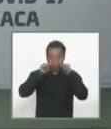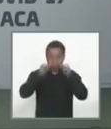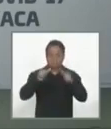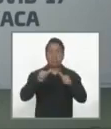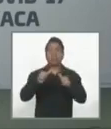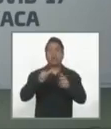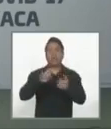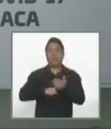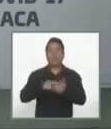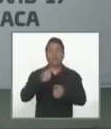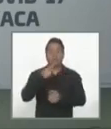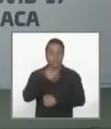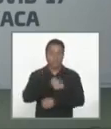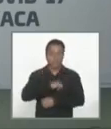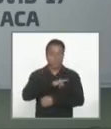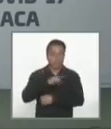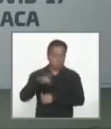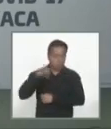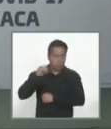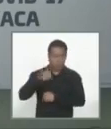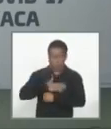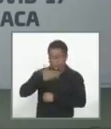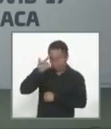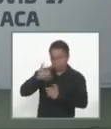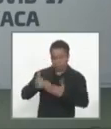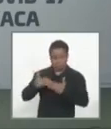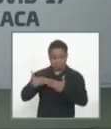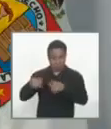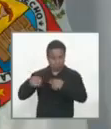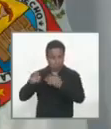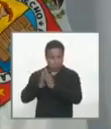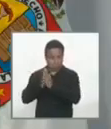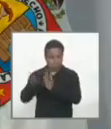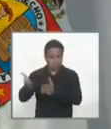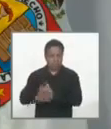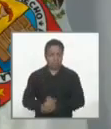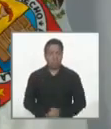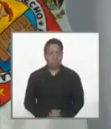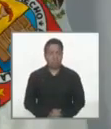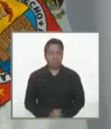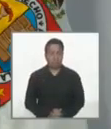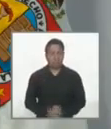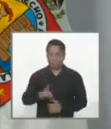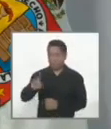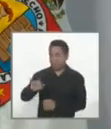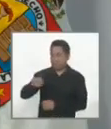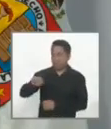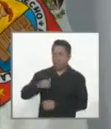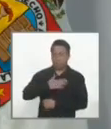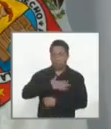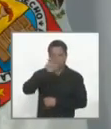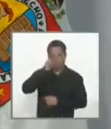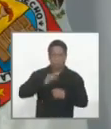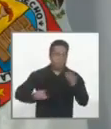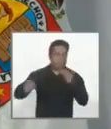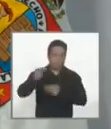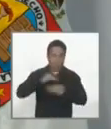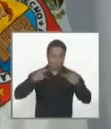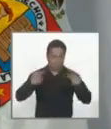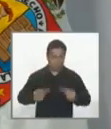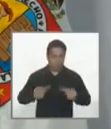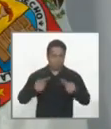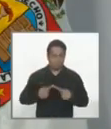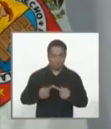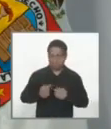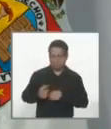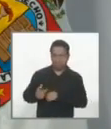de los servicios de salud de Oaxaca. Muy buenas noches, doctor, y adelante, por favor. Diana, buenas noches a toda la audiencia.